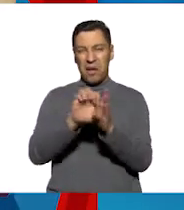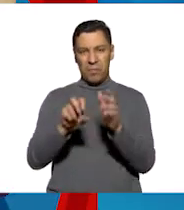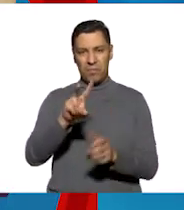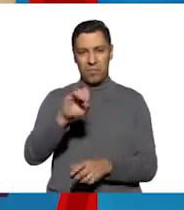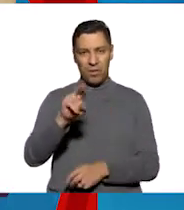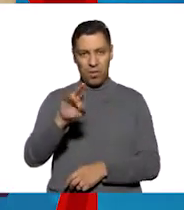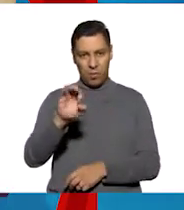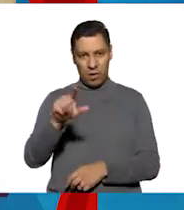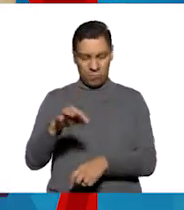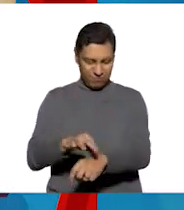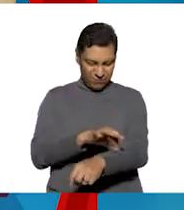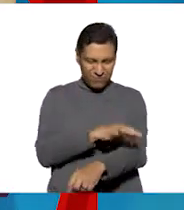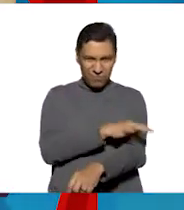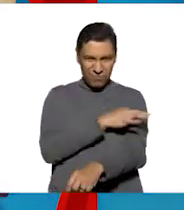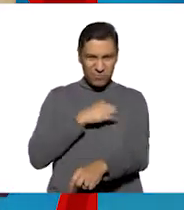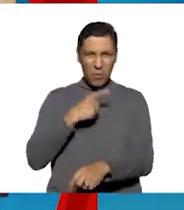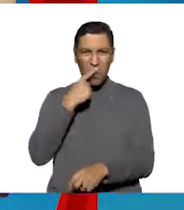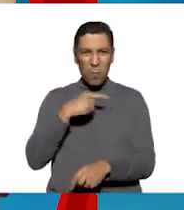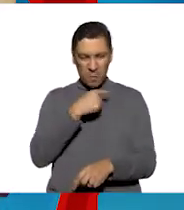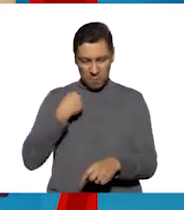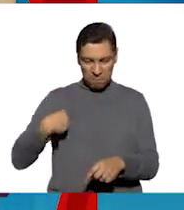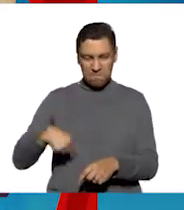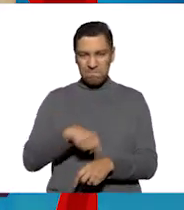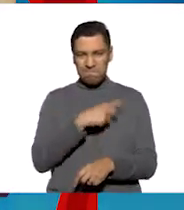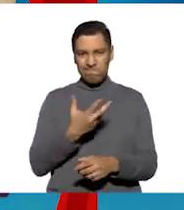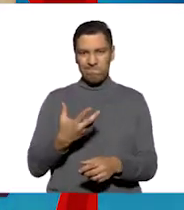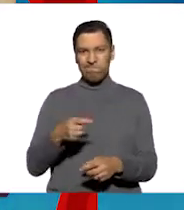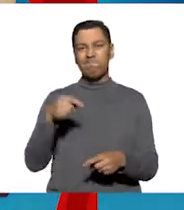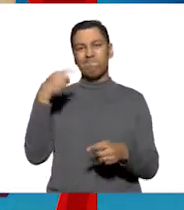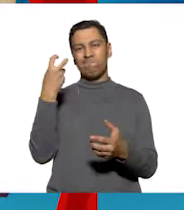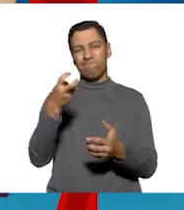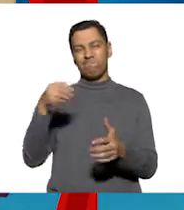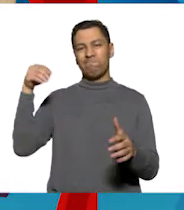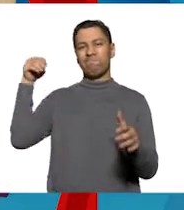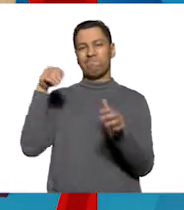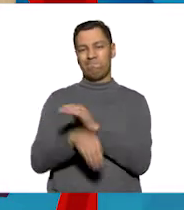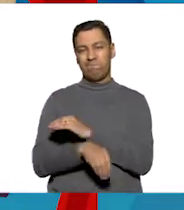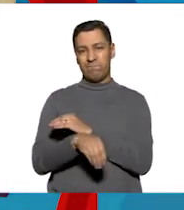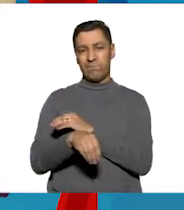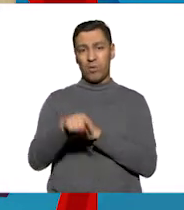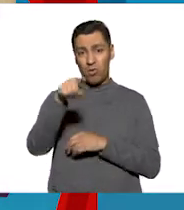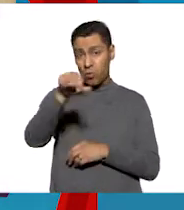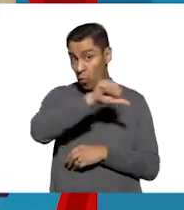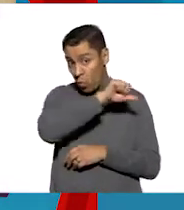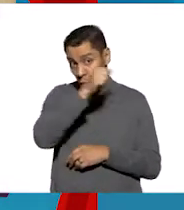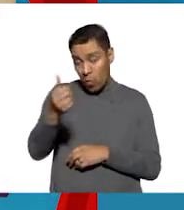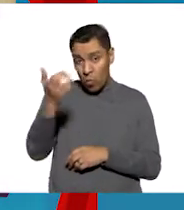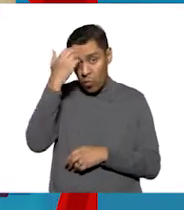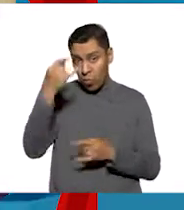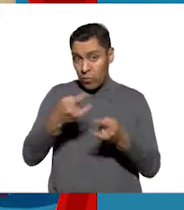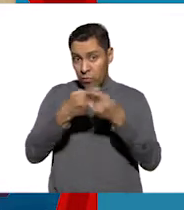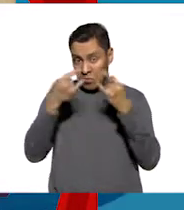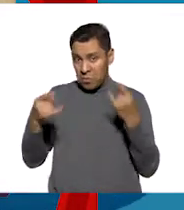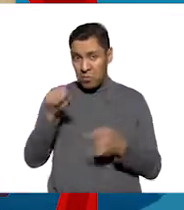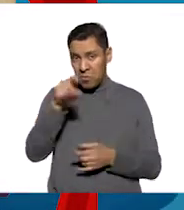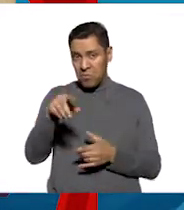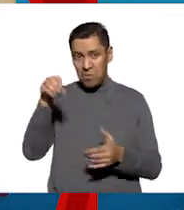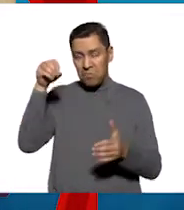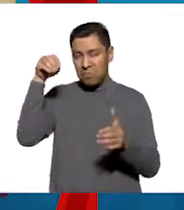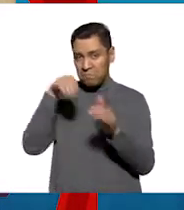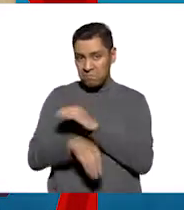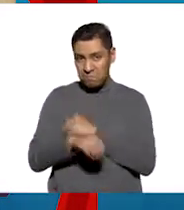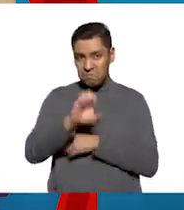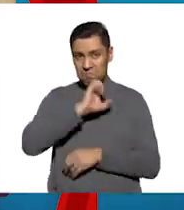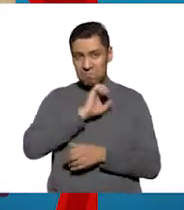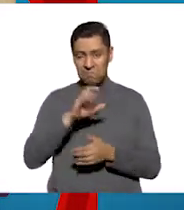diferentes interpretaciones sobre esta etapa de nuestra historia. ¿Conoces otra versión sobre la conquista? ¿De qué manera